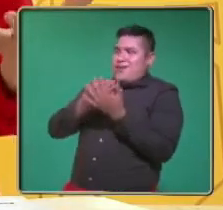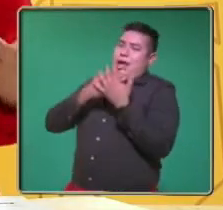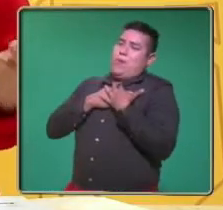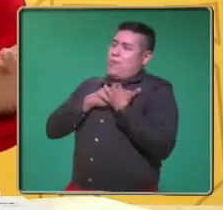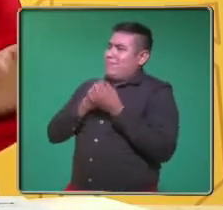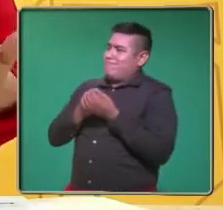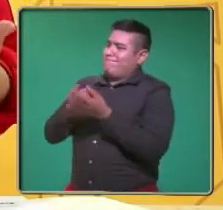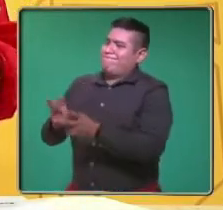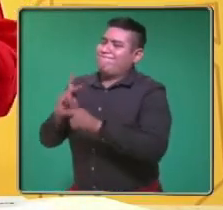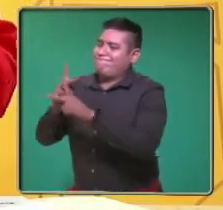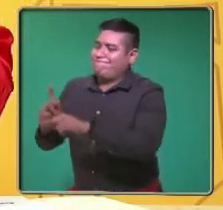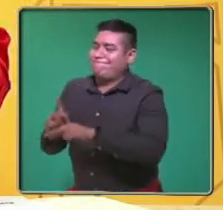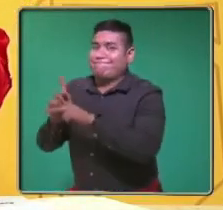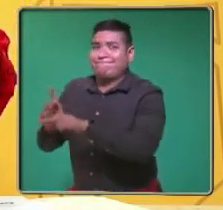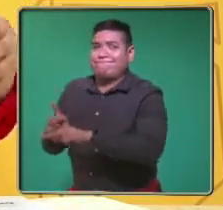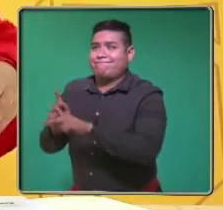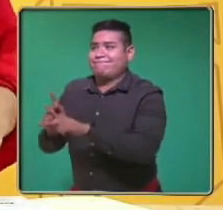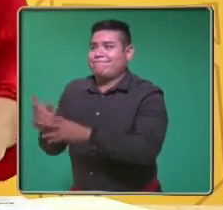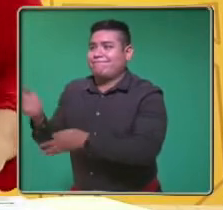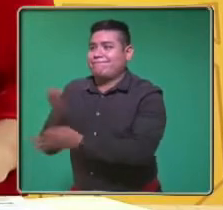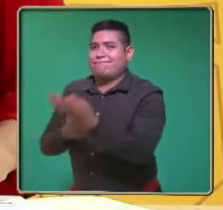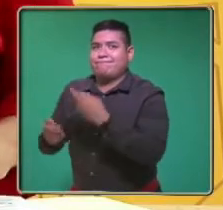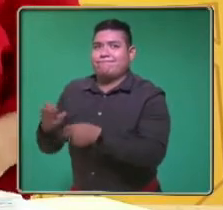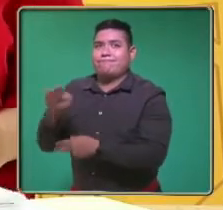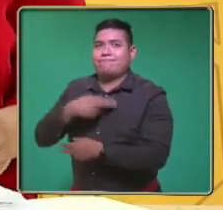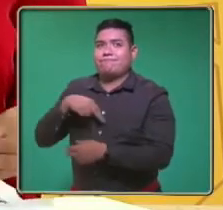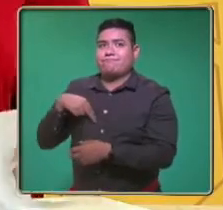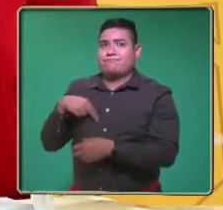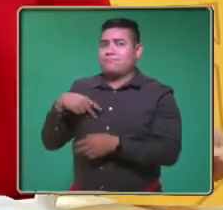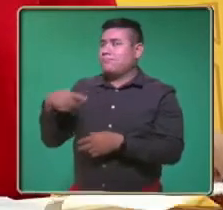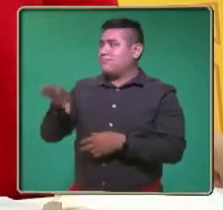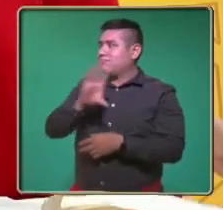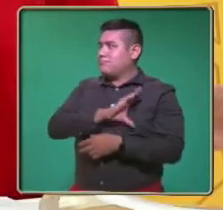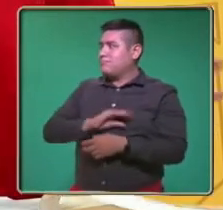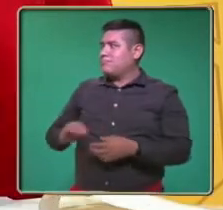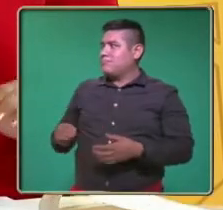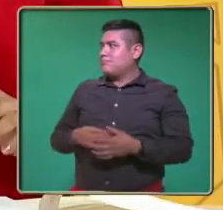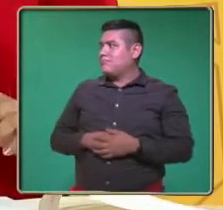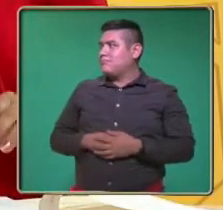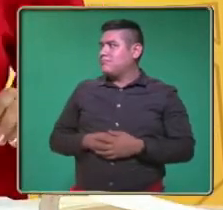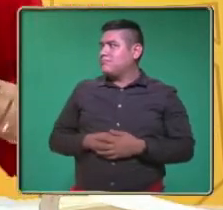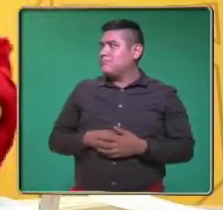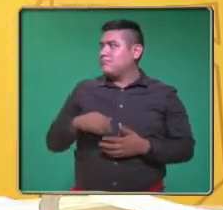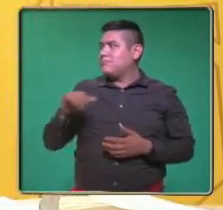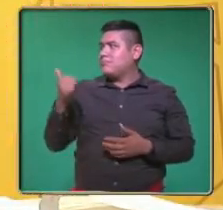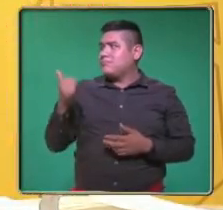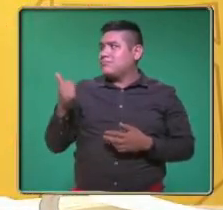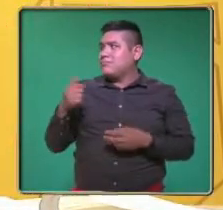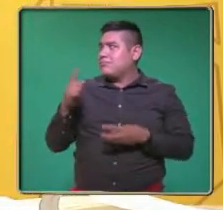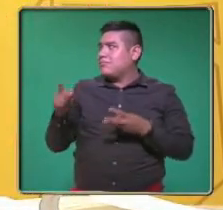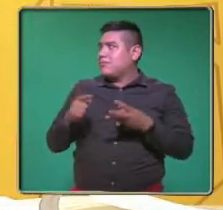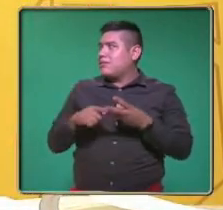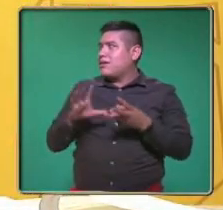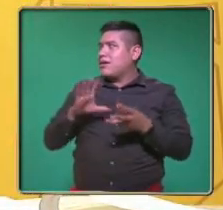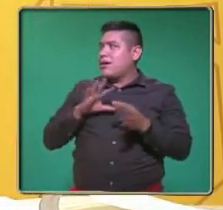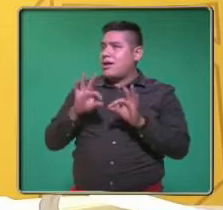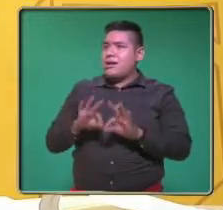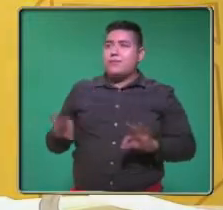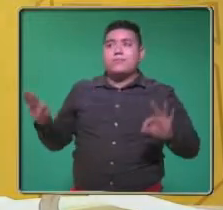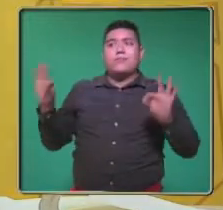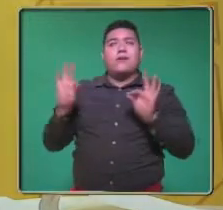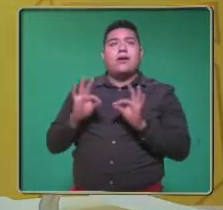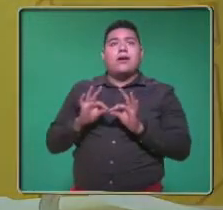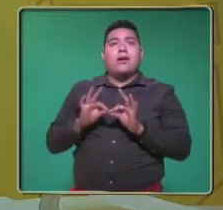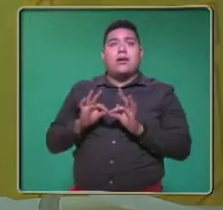esa paciencia para nosotros y para su hijo. Otro punto también importante, pues es